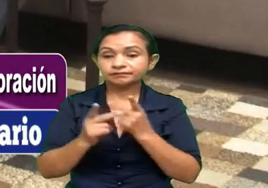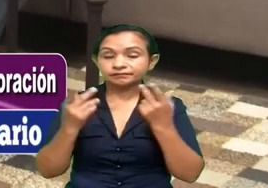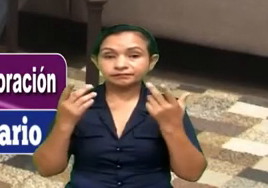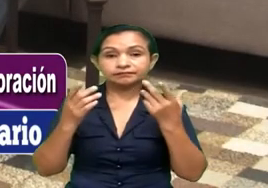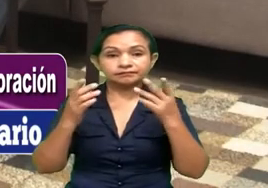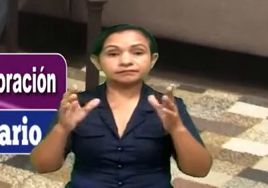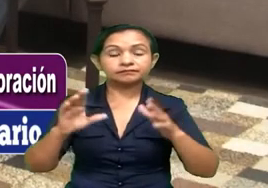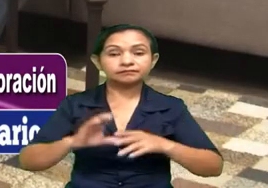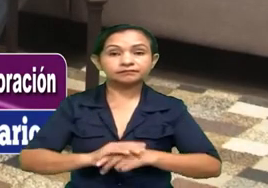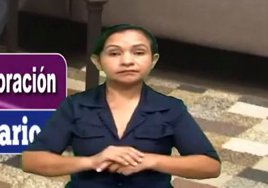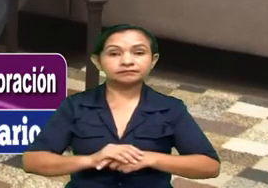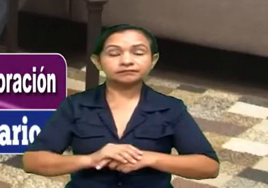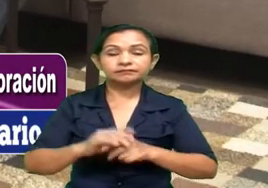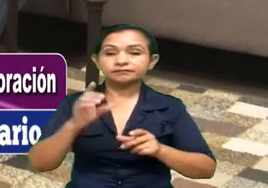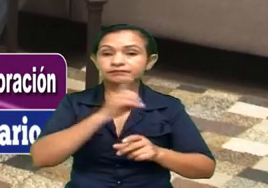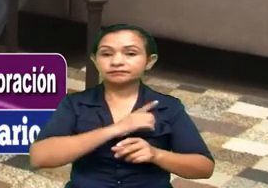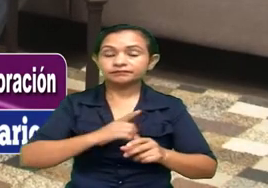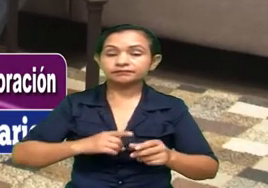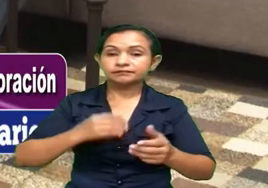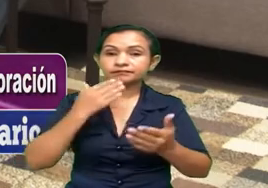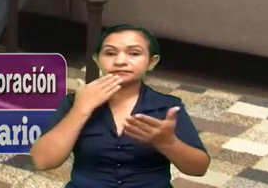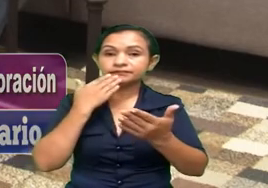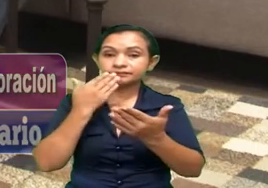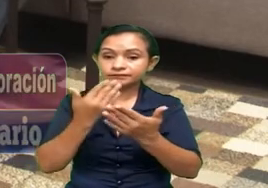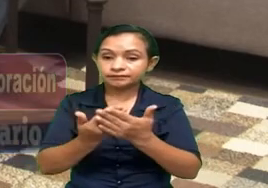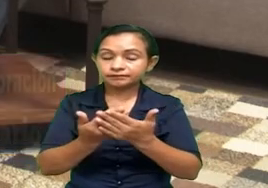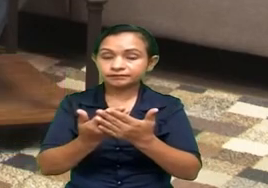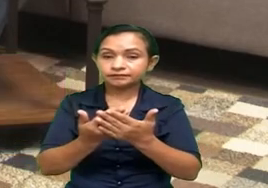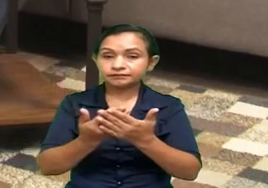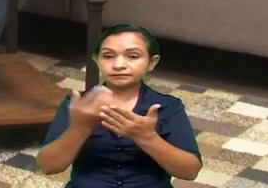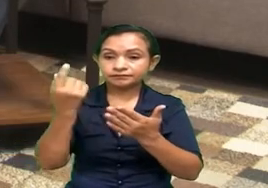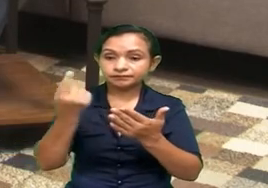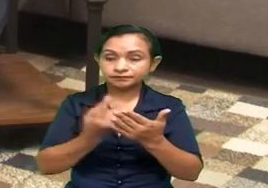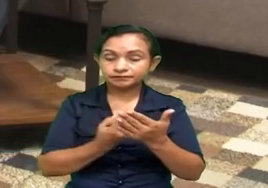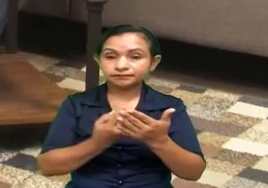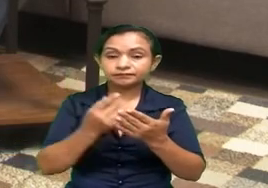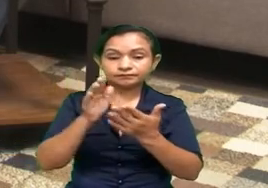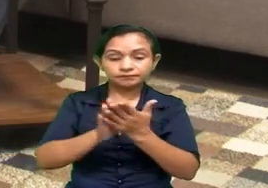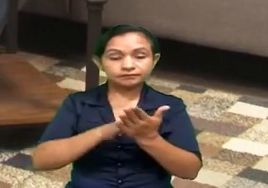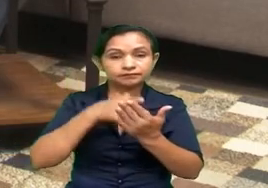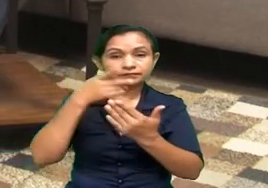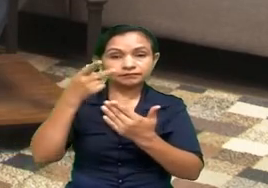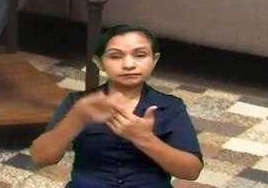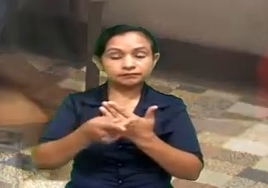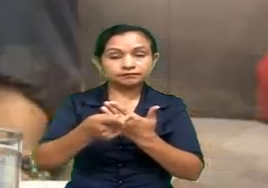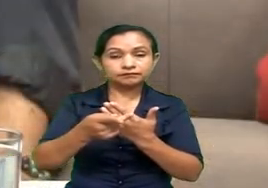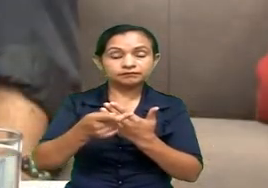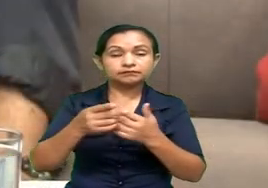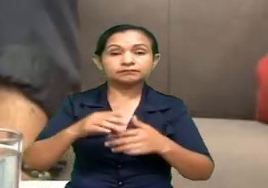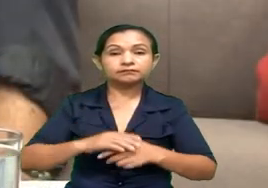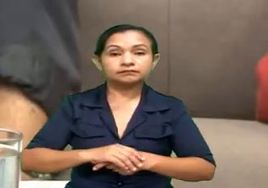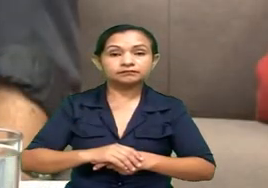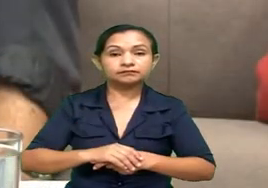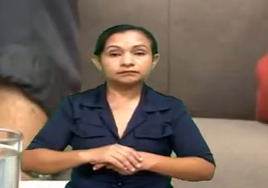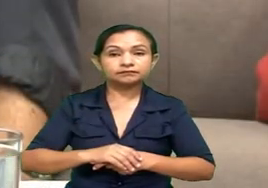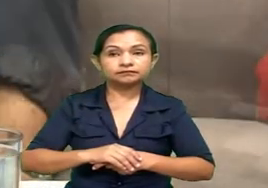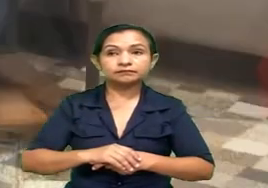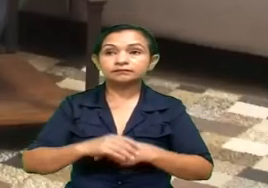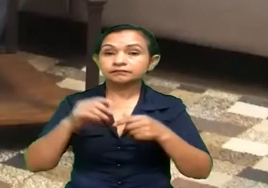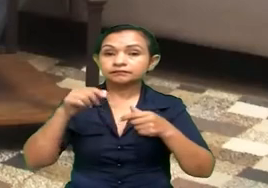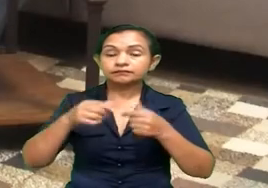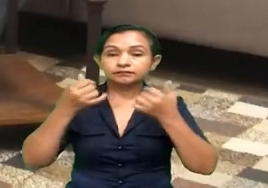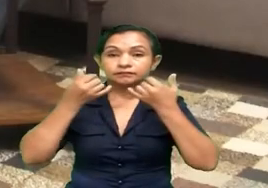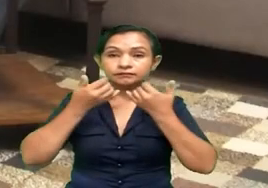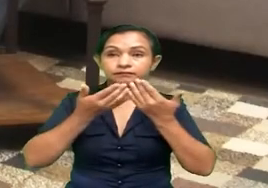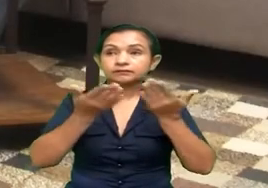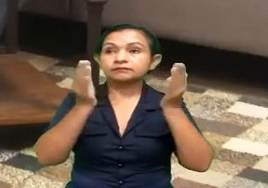barbaridades. Bueno, diputado, quiero agradecerle por habernos acompañado en nuestro programa desde el Parlamento con esta información